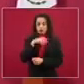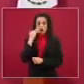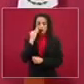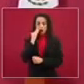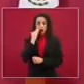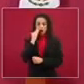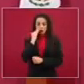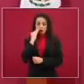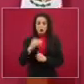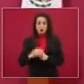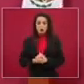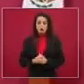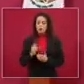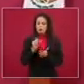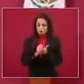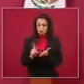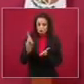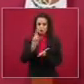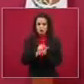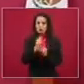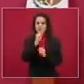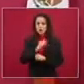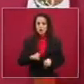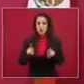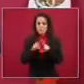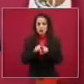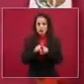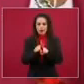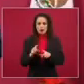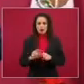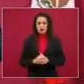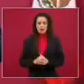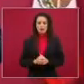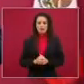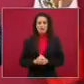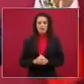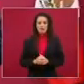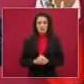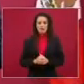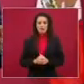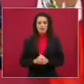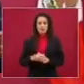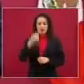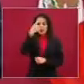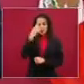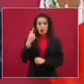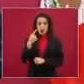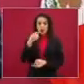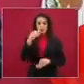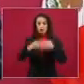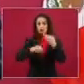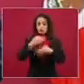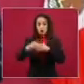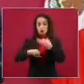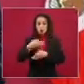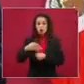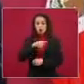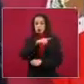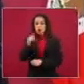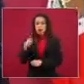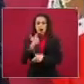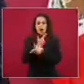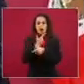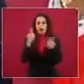mi Face y al Twitter para que cualquiera pueda revisarlo, analizarlo